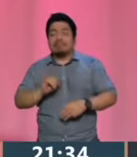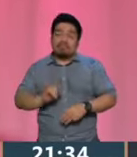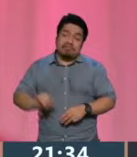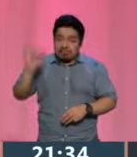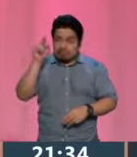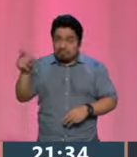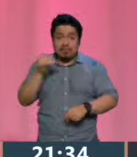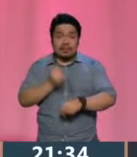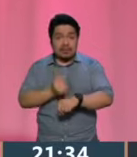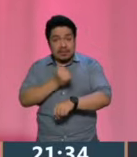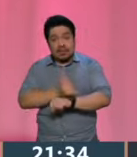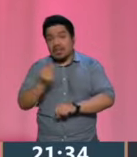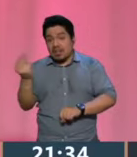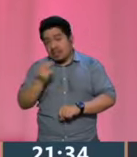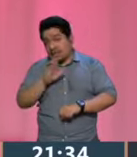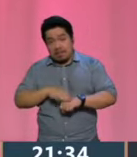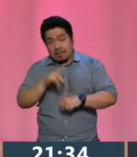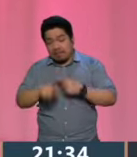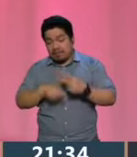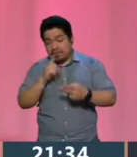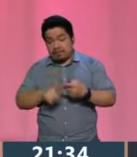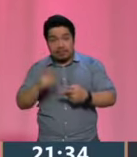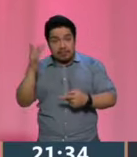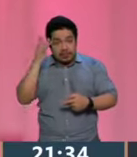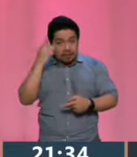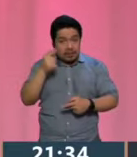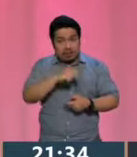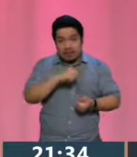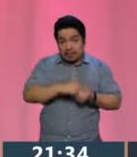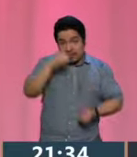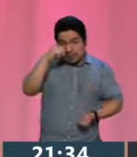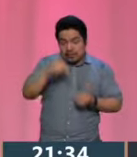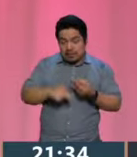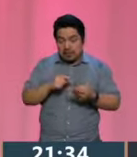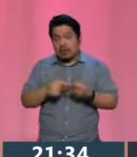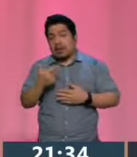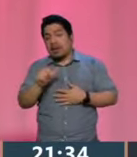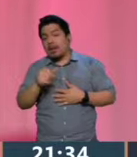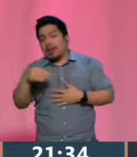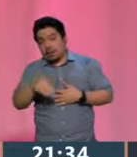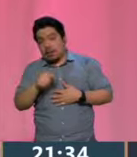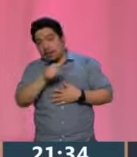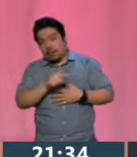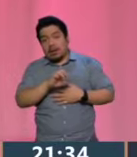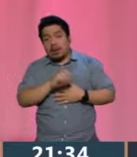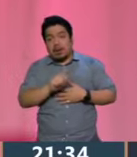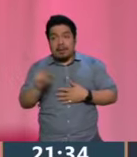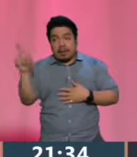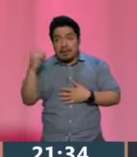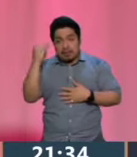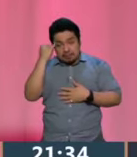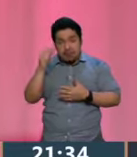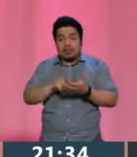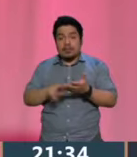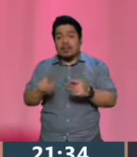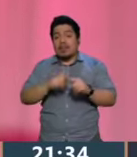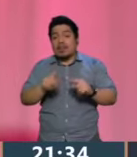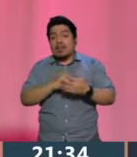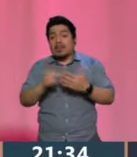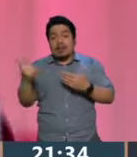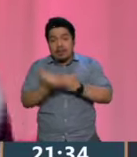necesitan: Iztapalapa, de Santa Marta, Constitución, y en Gámez, de Cuautepec a Indios Verdes. Esa es la diferencia de proyectos. Si hay